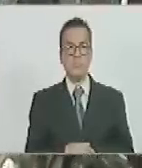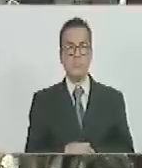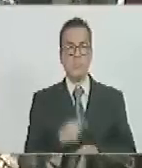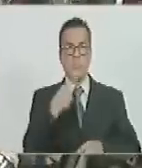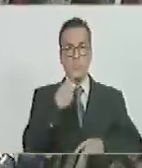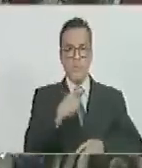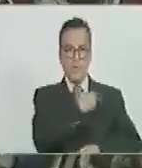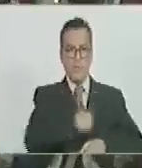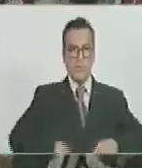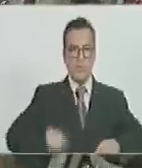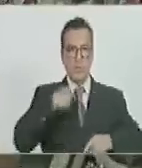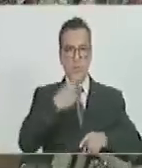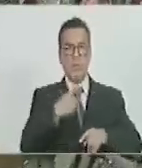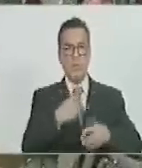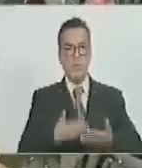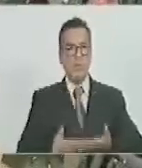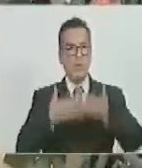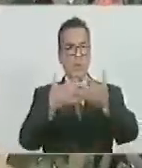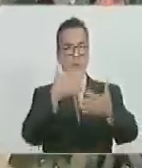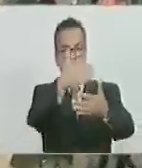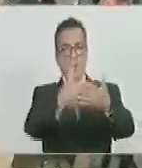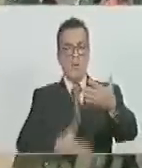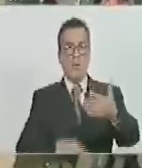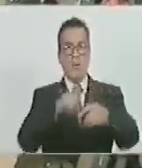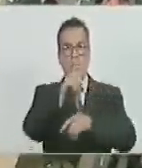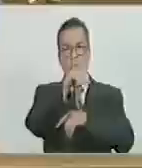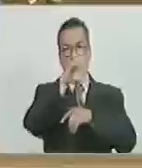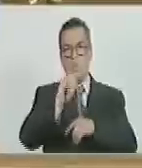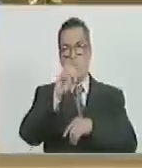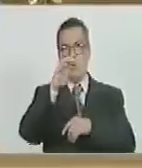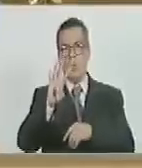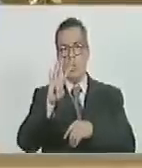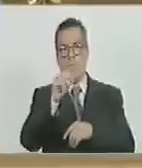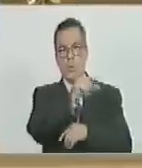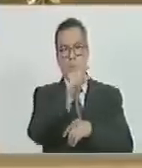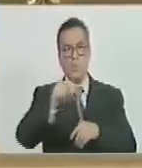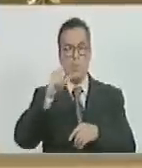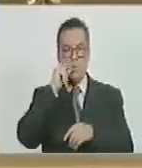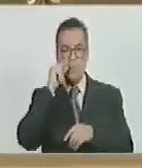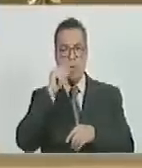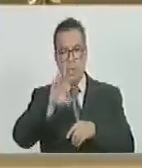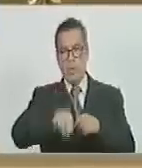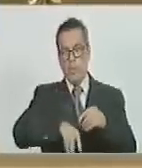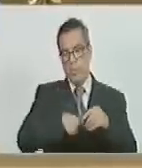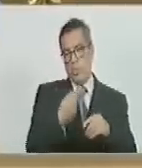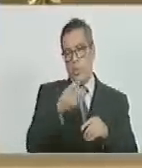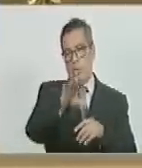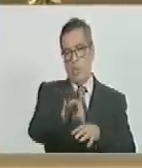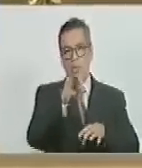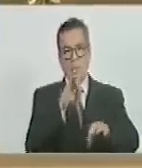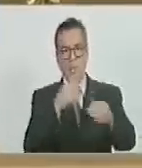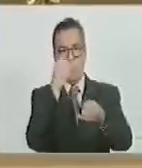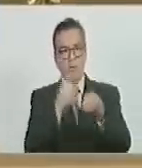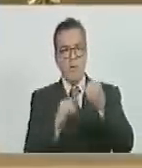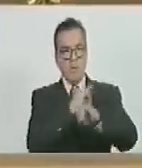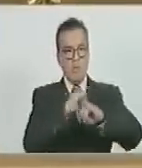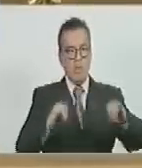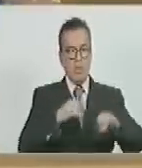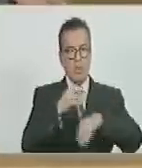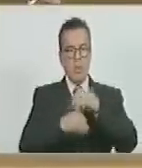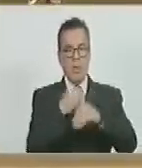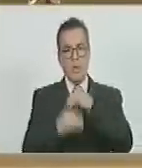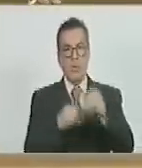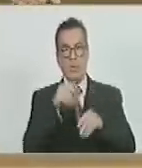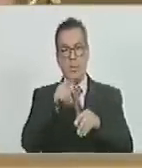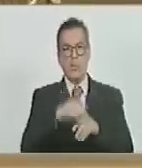Señor presidente, le consigno la lista de 104 ciudadanos elegibles, el informe final de gestión,